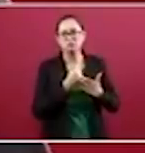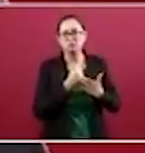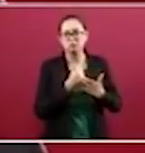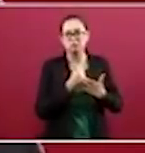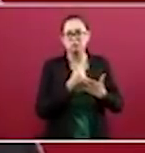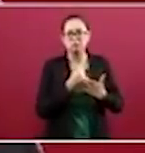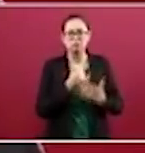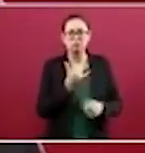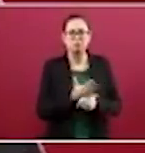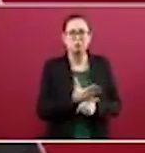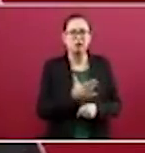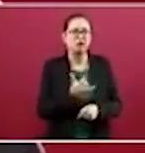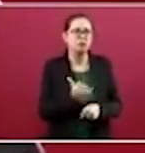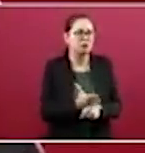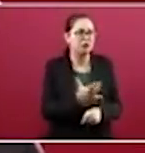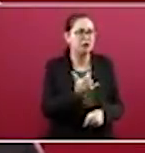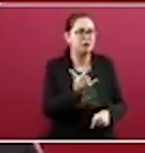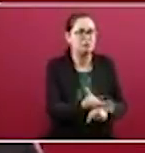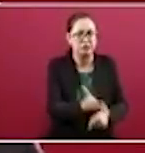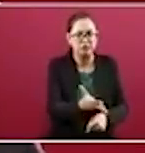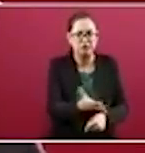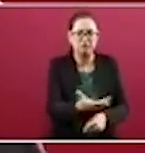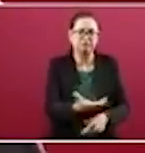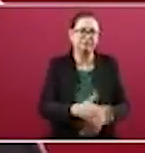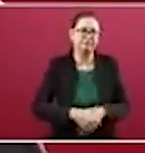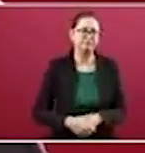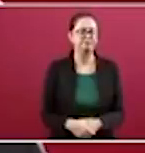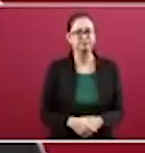nos están poniendo trabas,